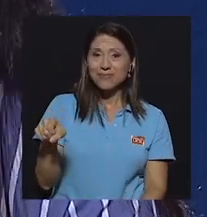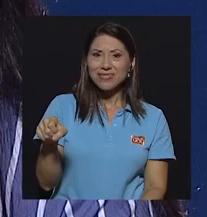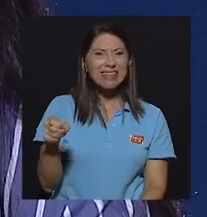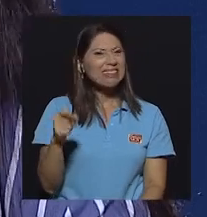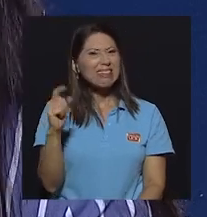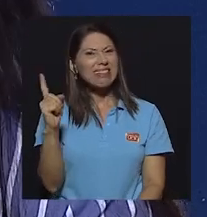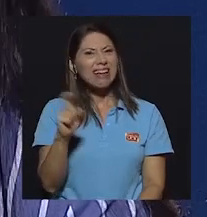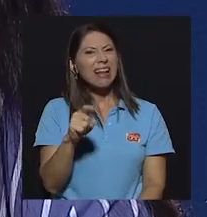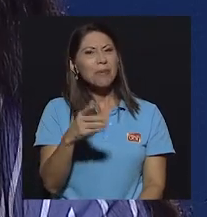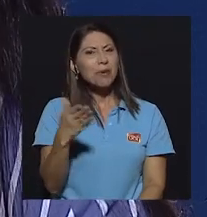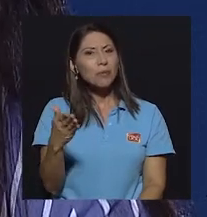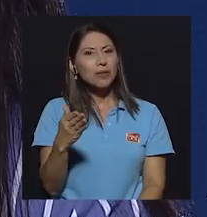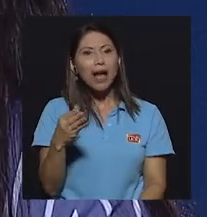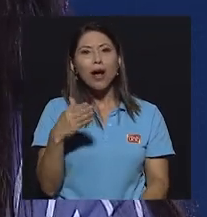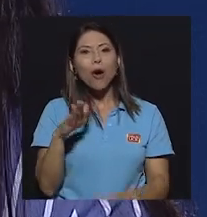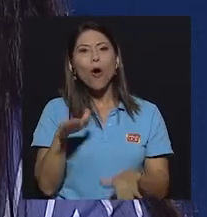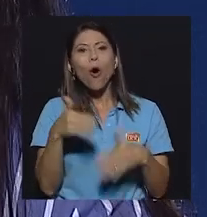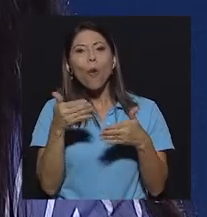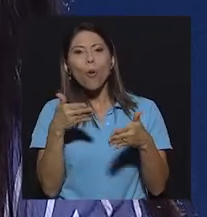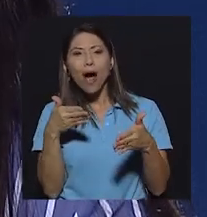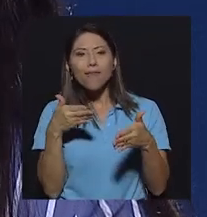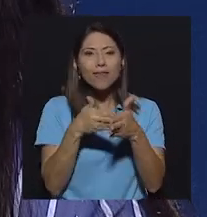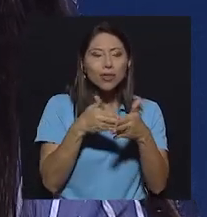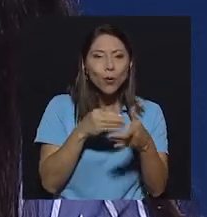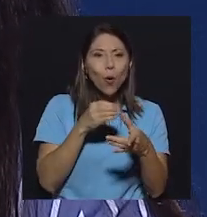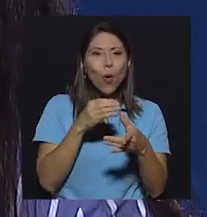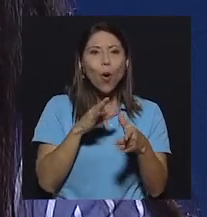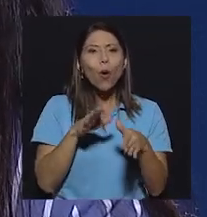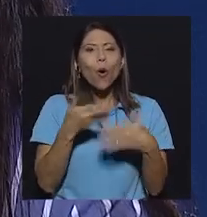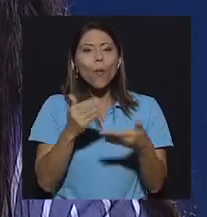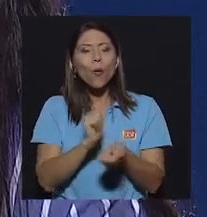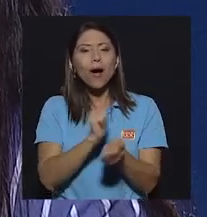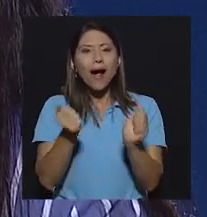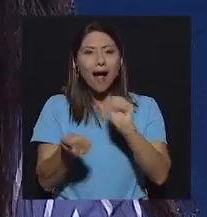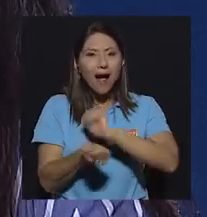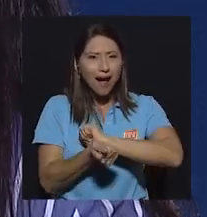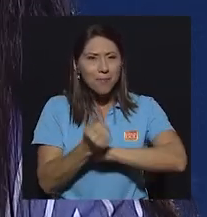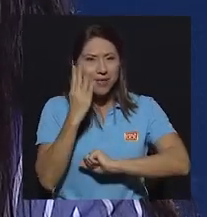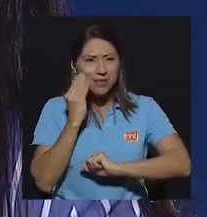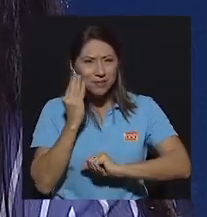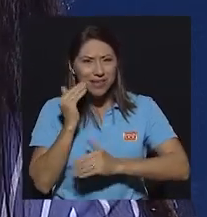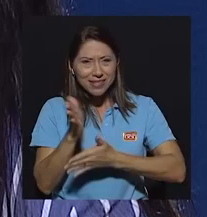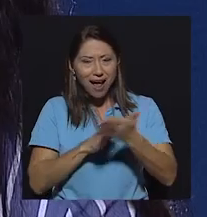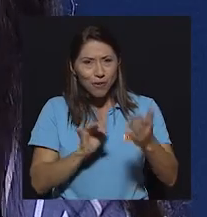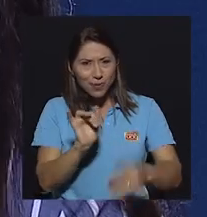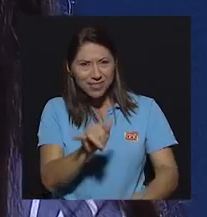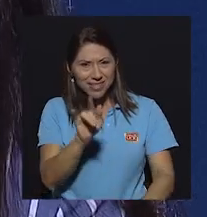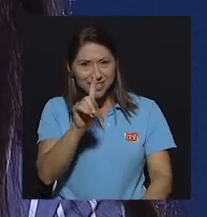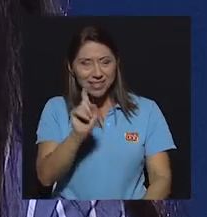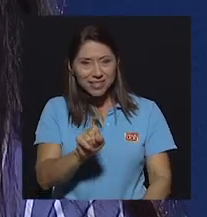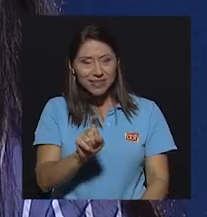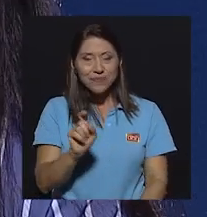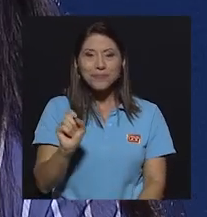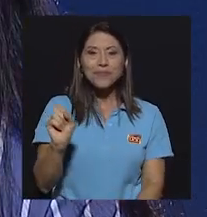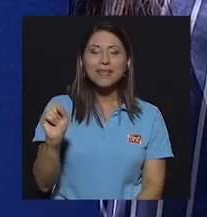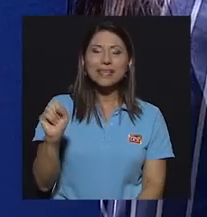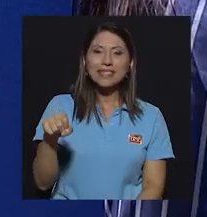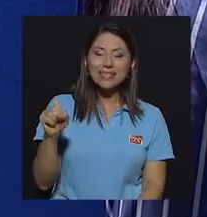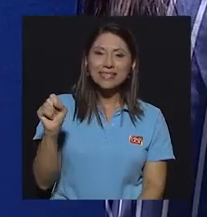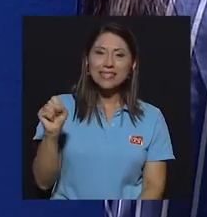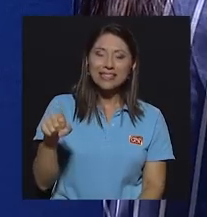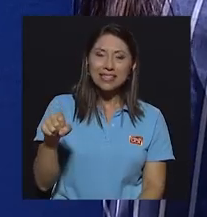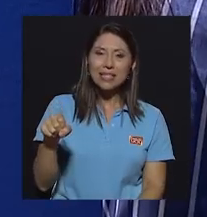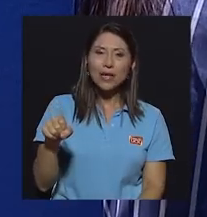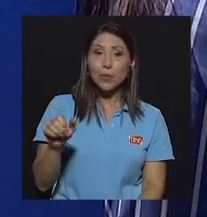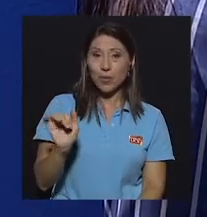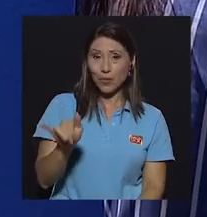que yo terminé haciéndome, más okay. que Gigi terminó Ajá. haciéndome. ¿Cómo me cambió este proceso? Y esa es la pregunta que te